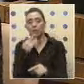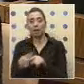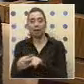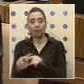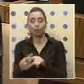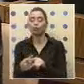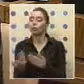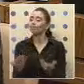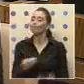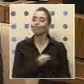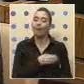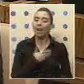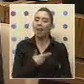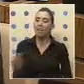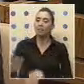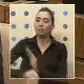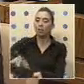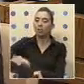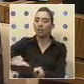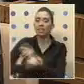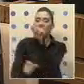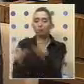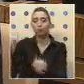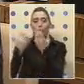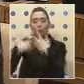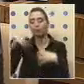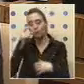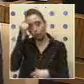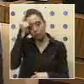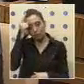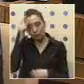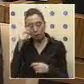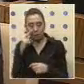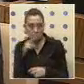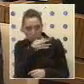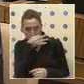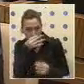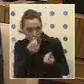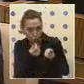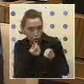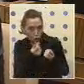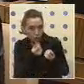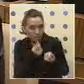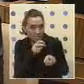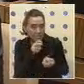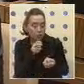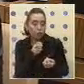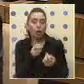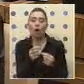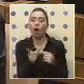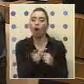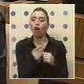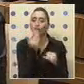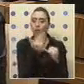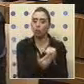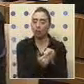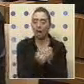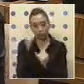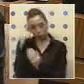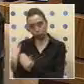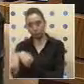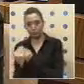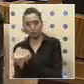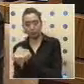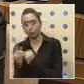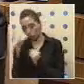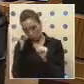empresarios no entiendan esto. Que su mirada codiciosa y de corto plazo los haga defender sus privilegios sin procurar darse cuenta que el